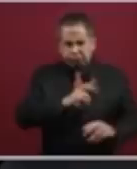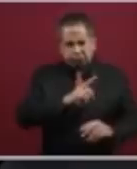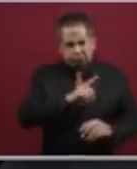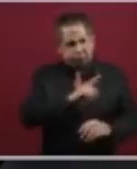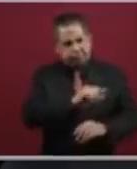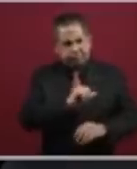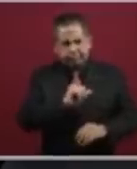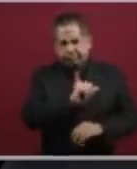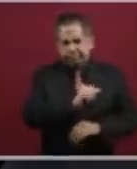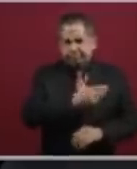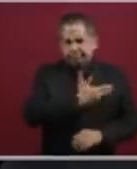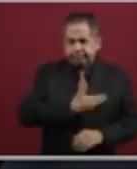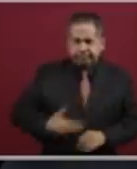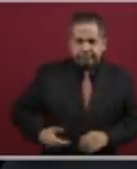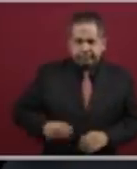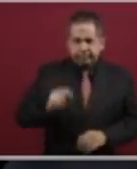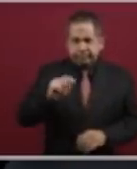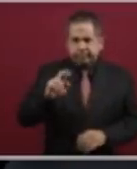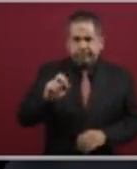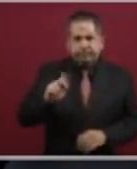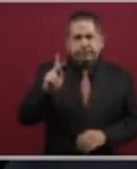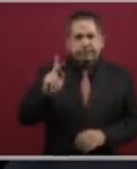al presidente Trump